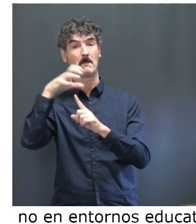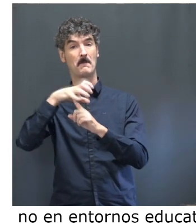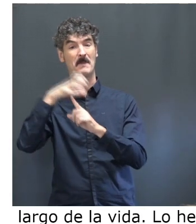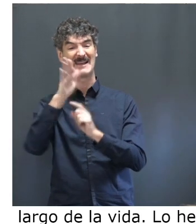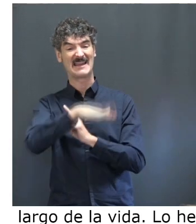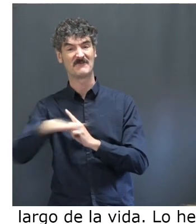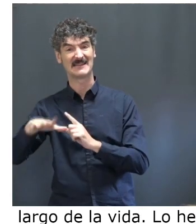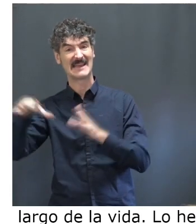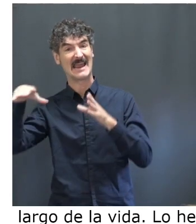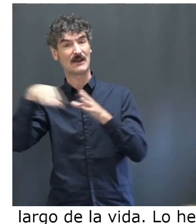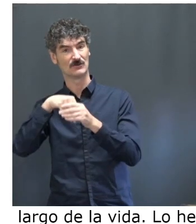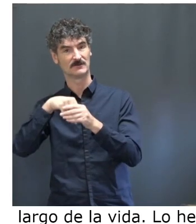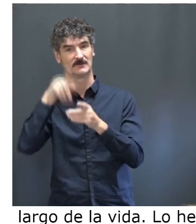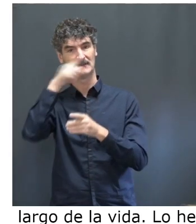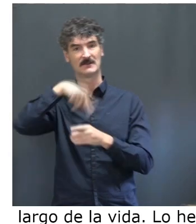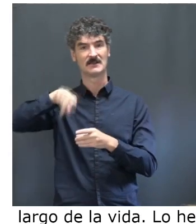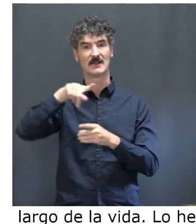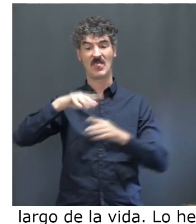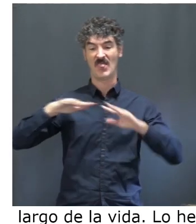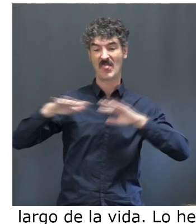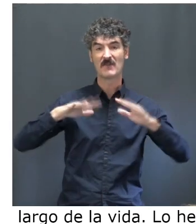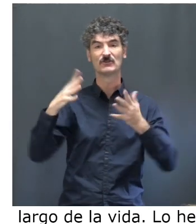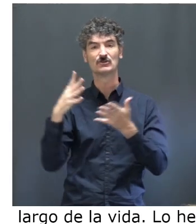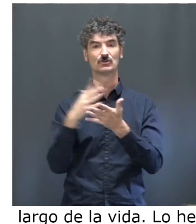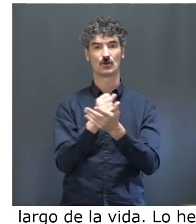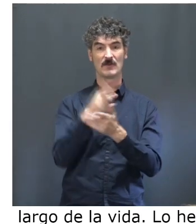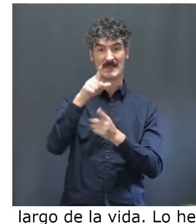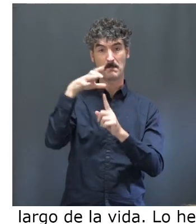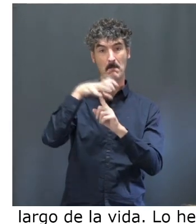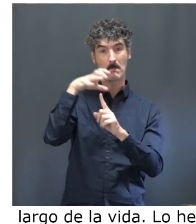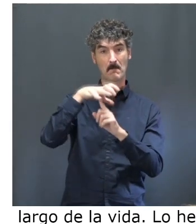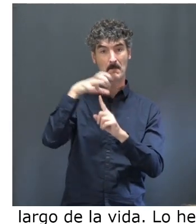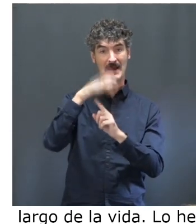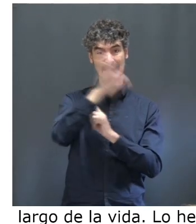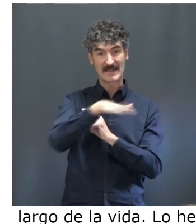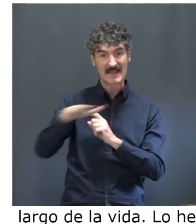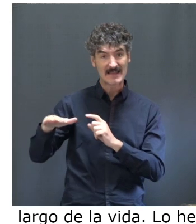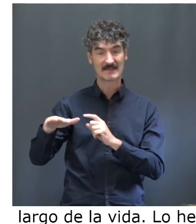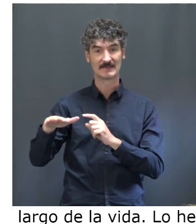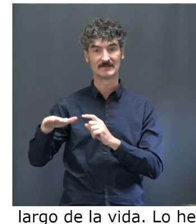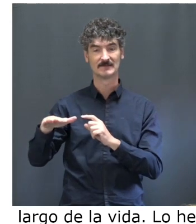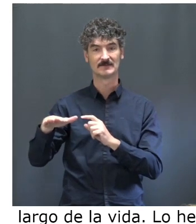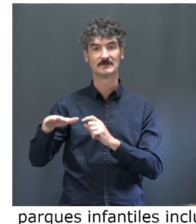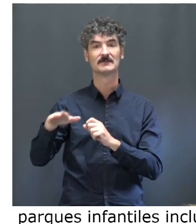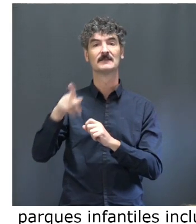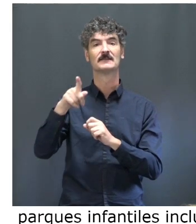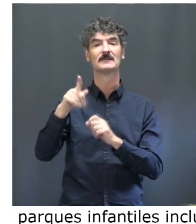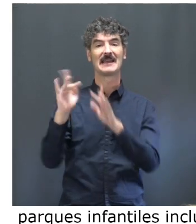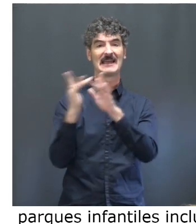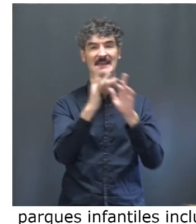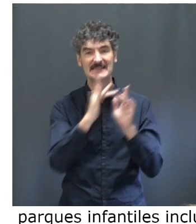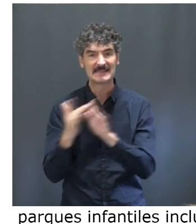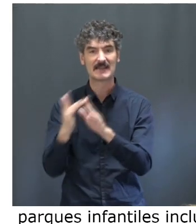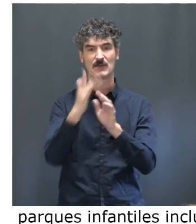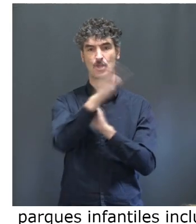inclusivos, que bueno, que todas las dinámicas que se producen en los parques en la infancia, en la interacción